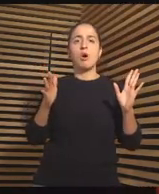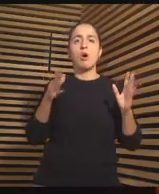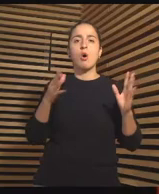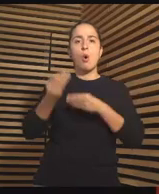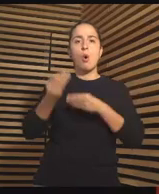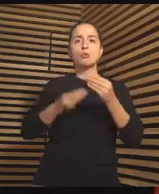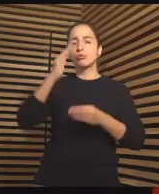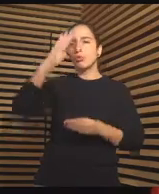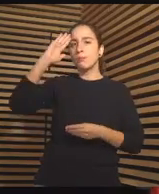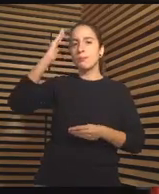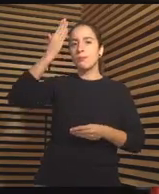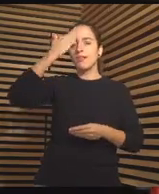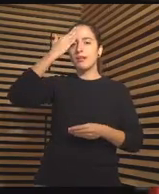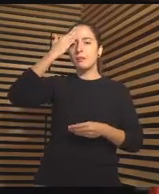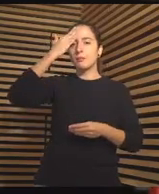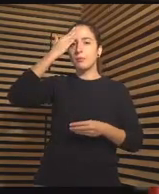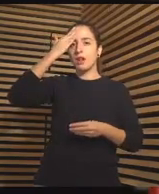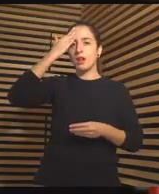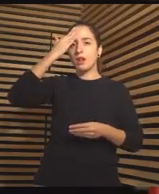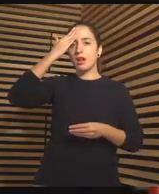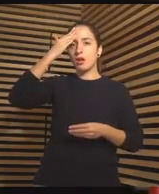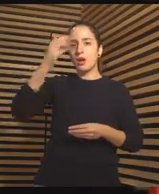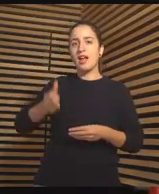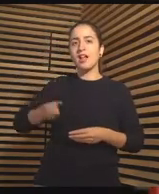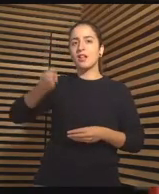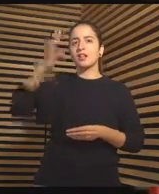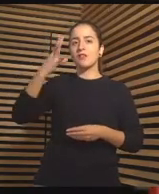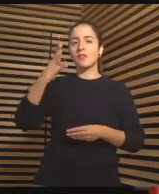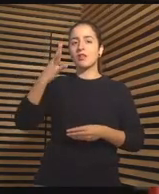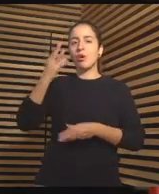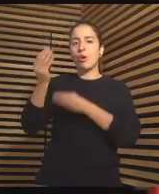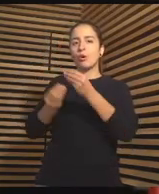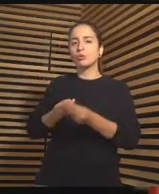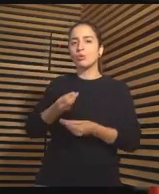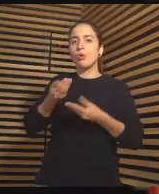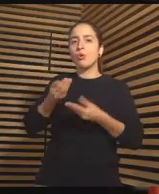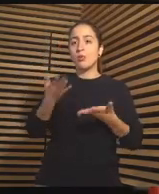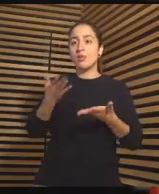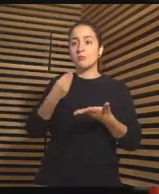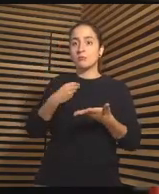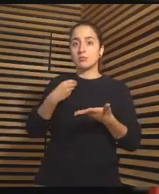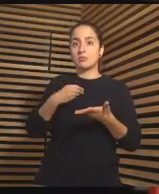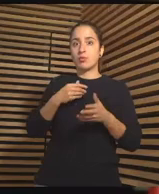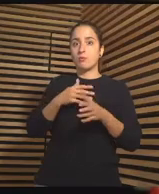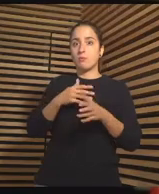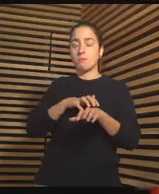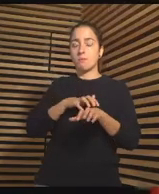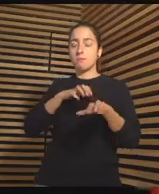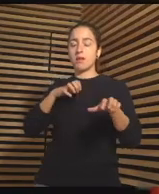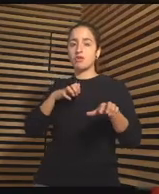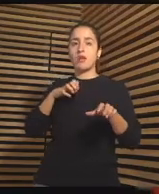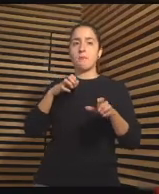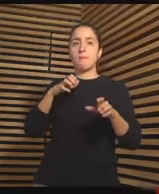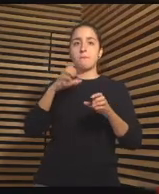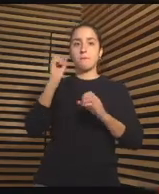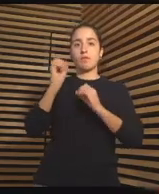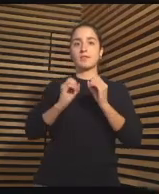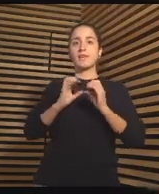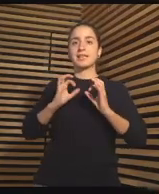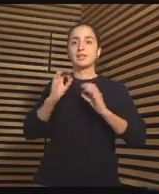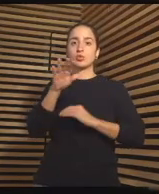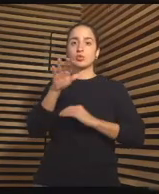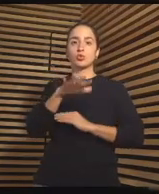principal de un edificio es aquel que tiene mayor porcentaje respecto de la superficie útil, y se considera un